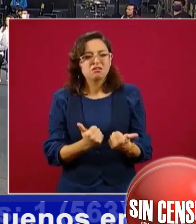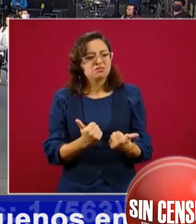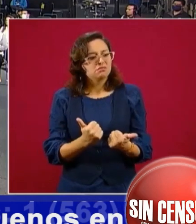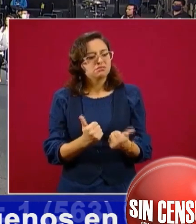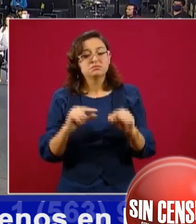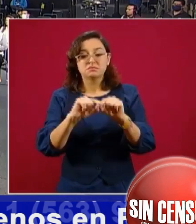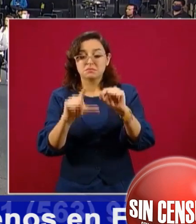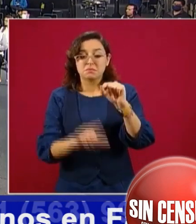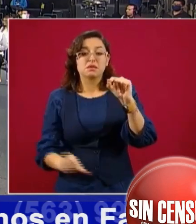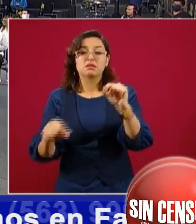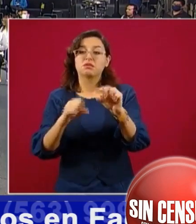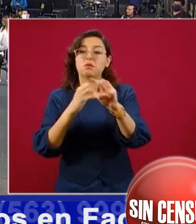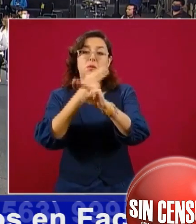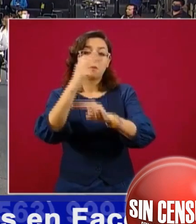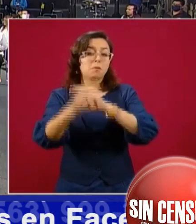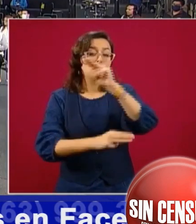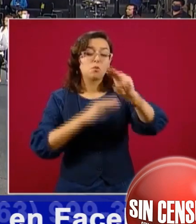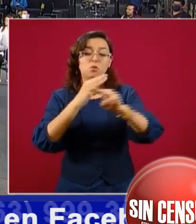Los